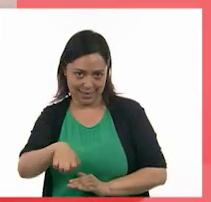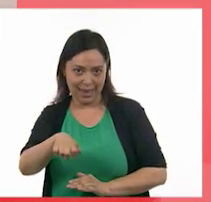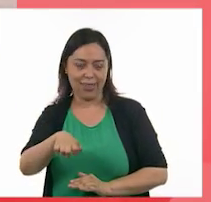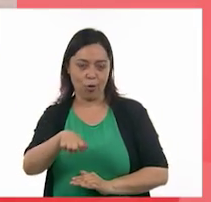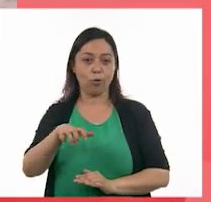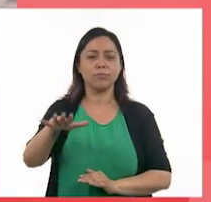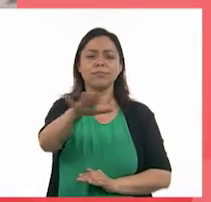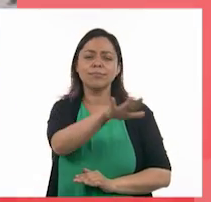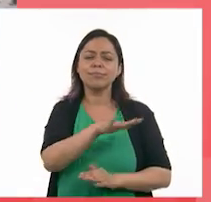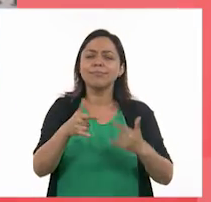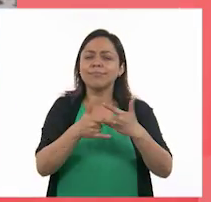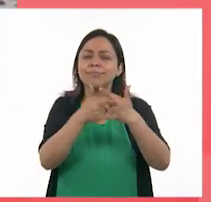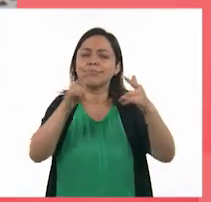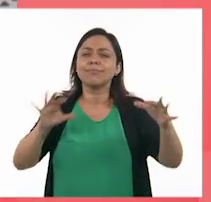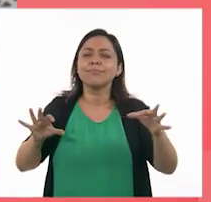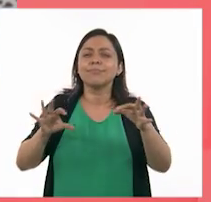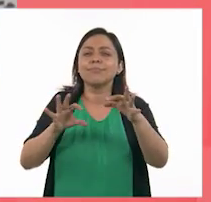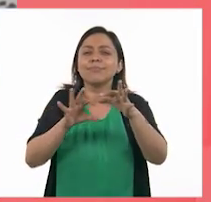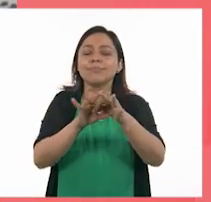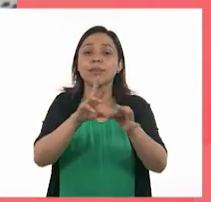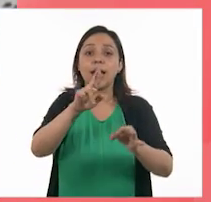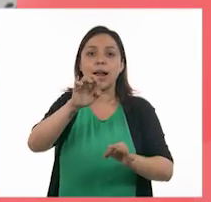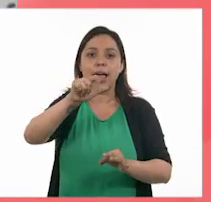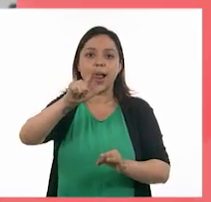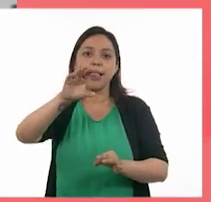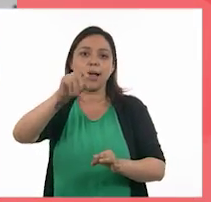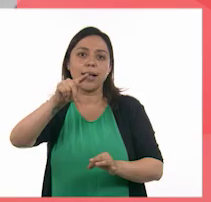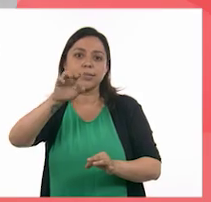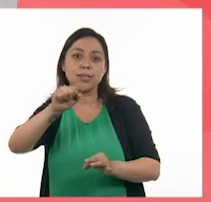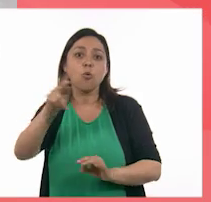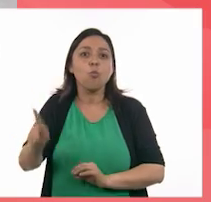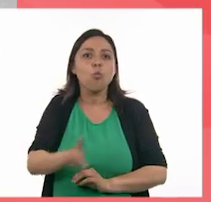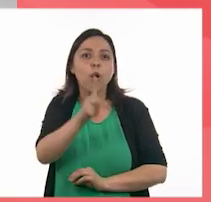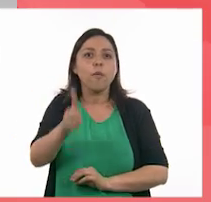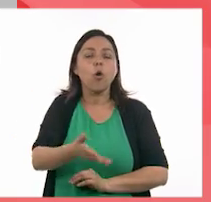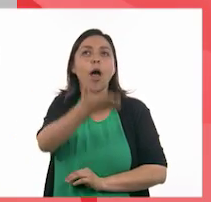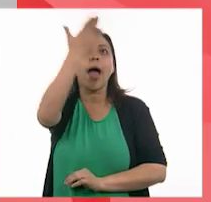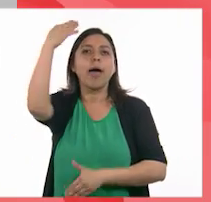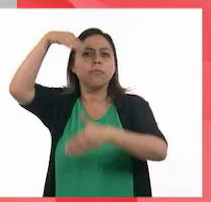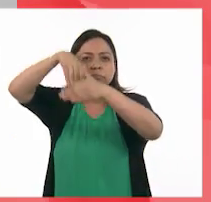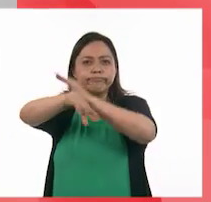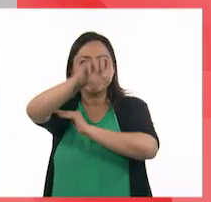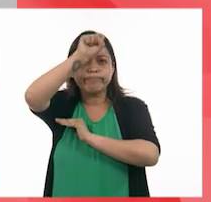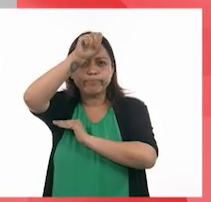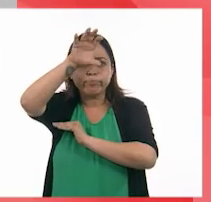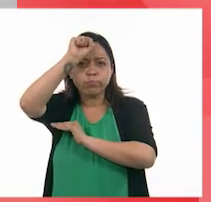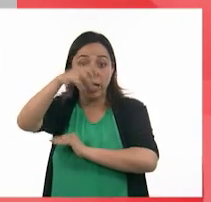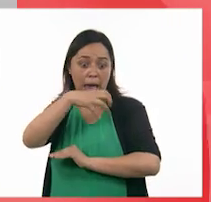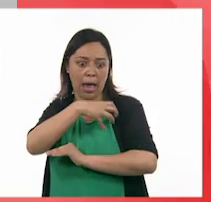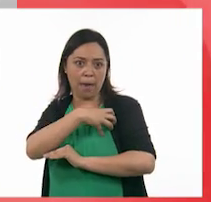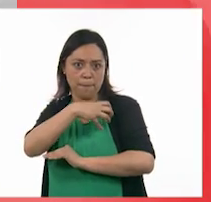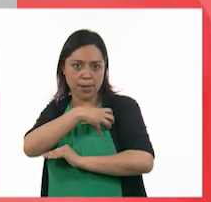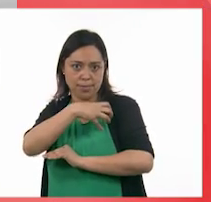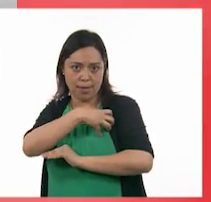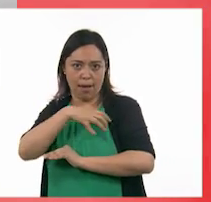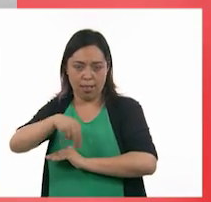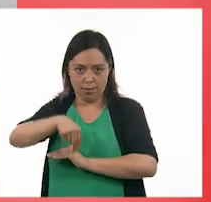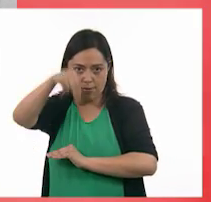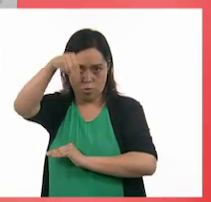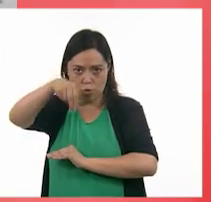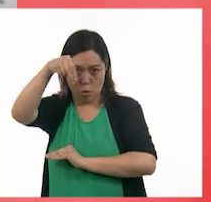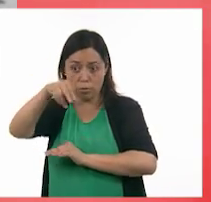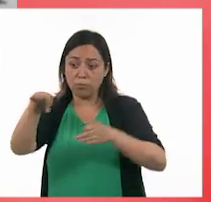ligada a la de Real del Castillo, pueblo minero que se convirtió en capital del Partido Norte y que por